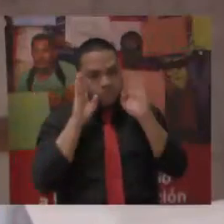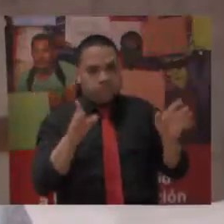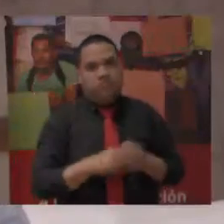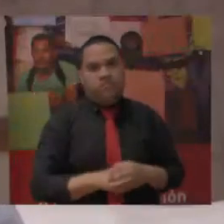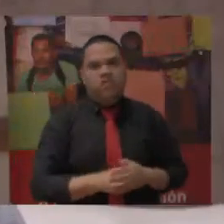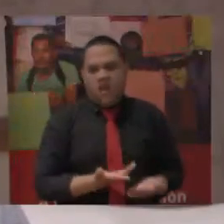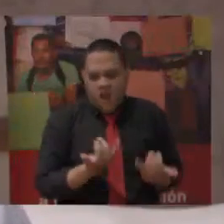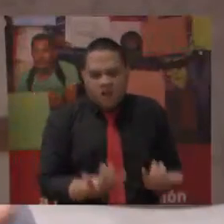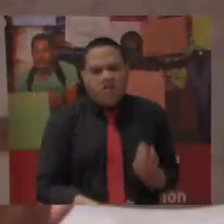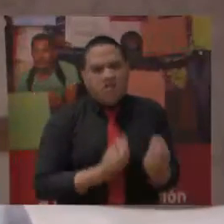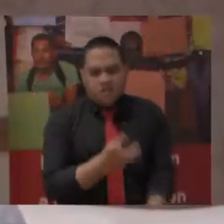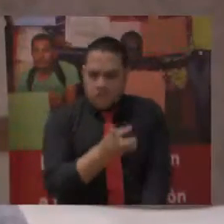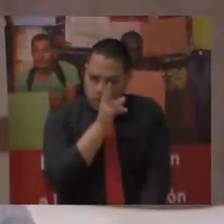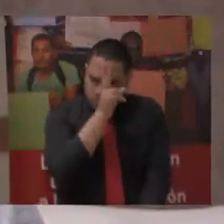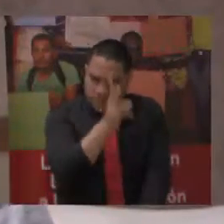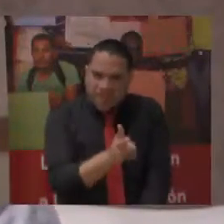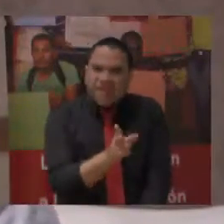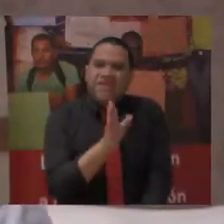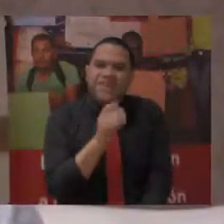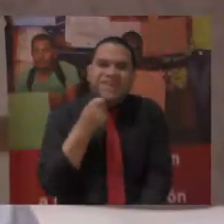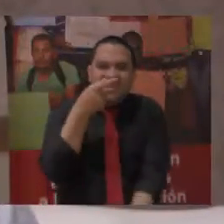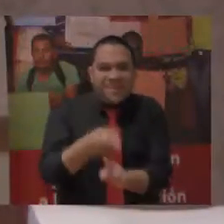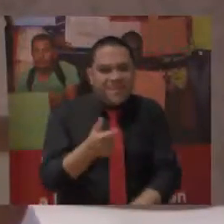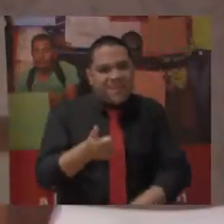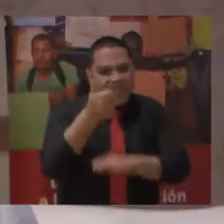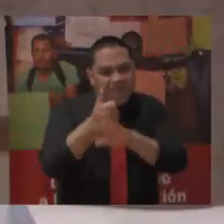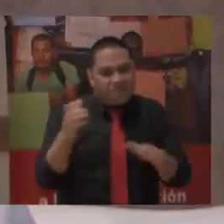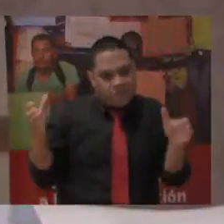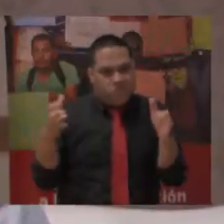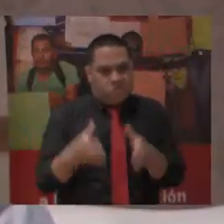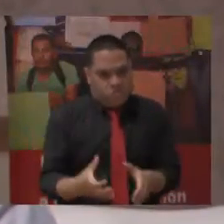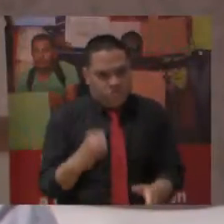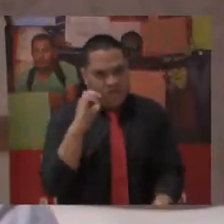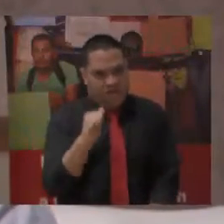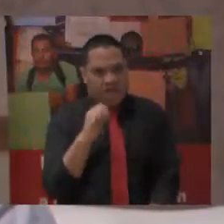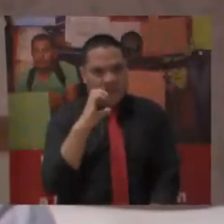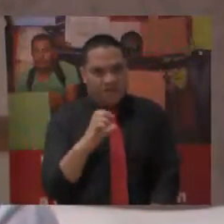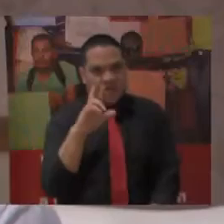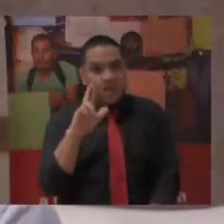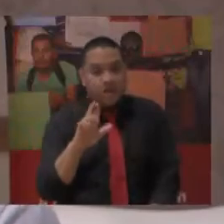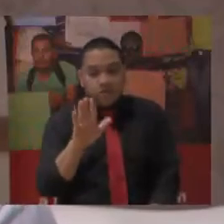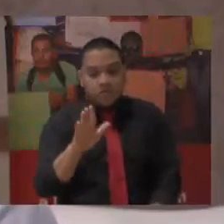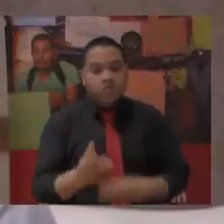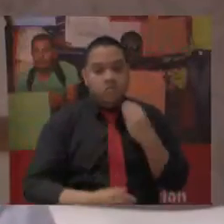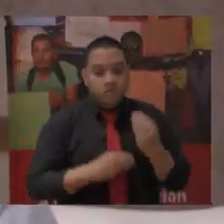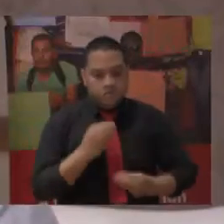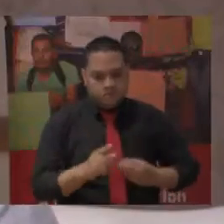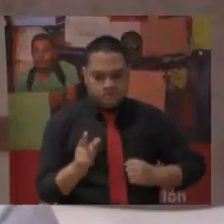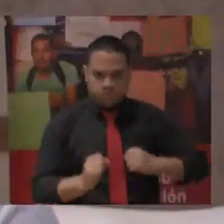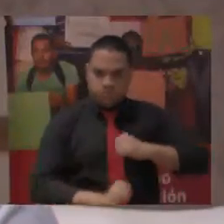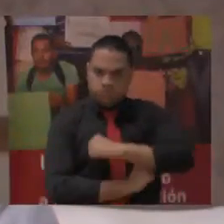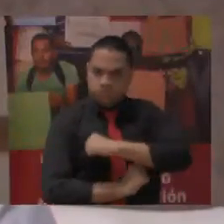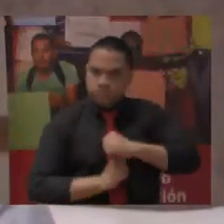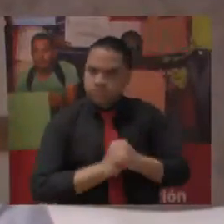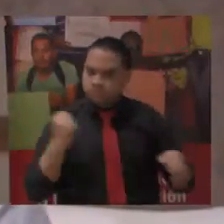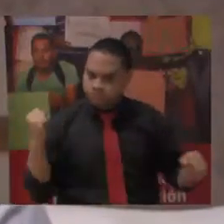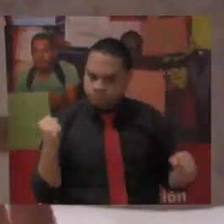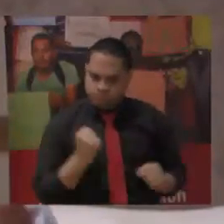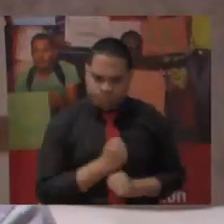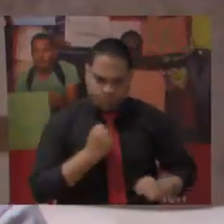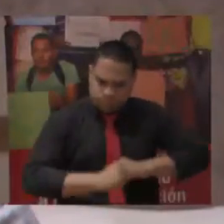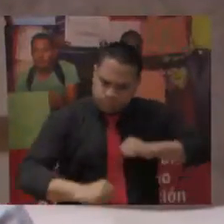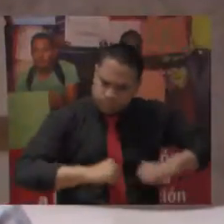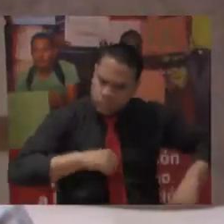rendirle un homenaje a quien fue nuestro jefe en la agencia, a quien hizo un pilar, un trabajo enorme,